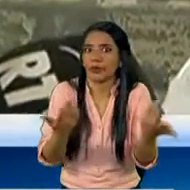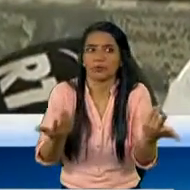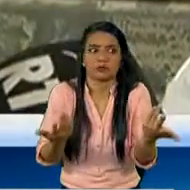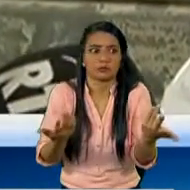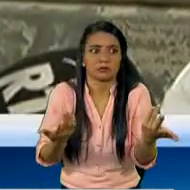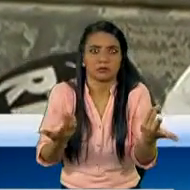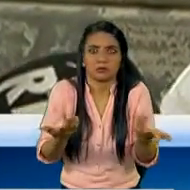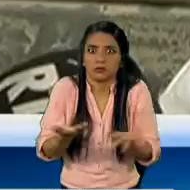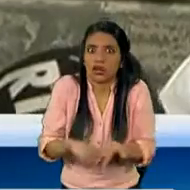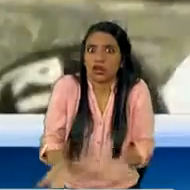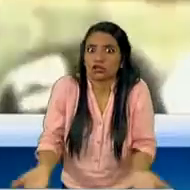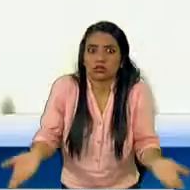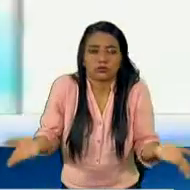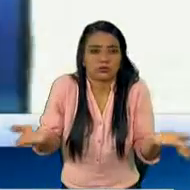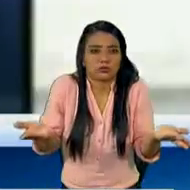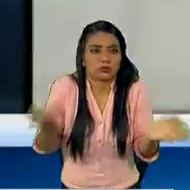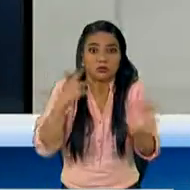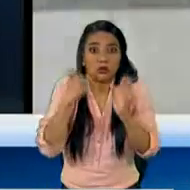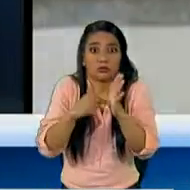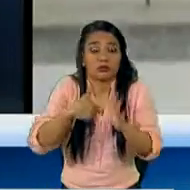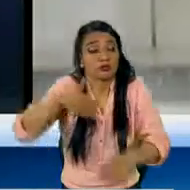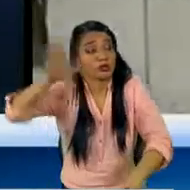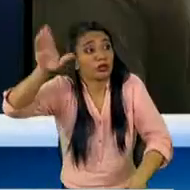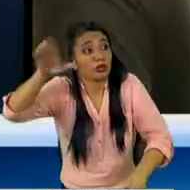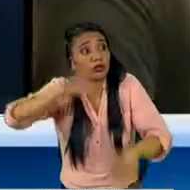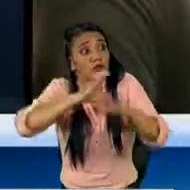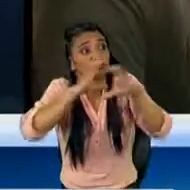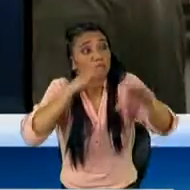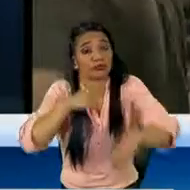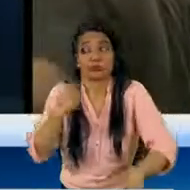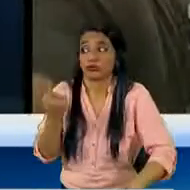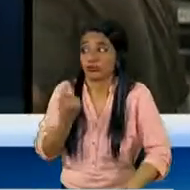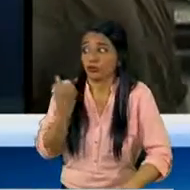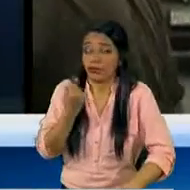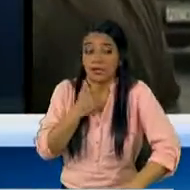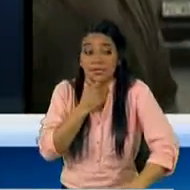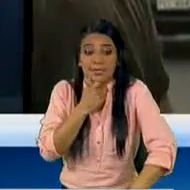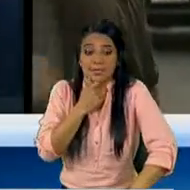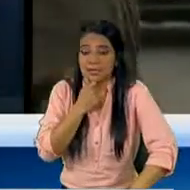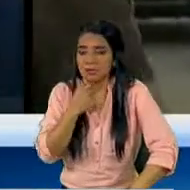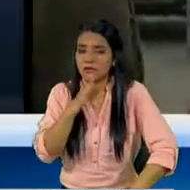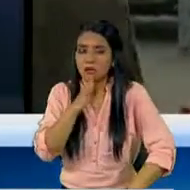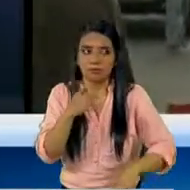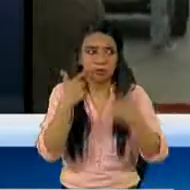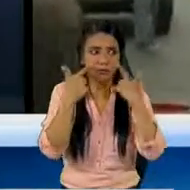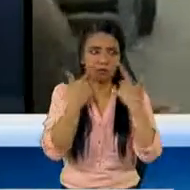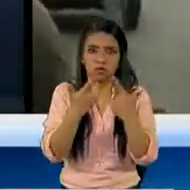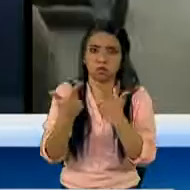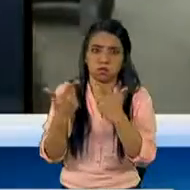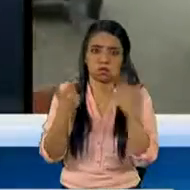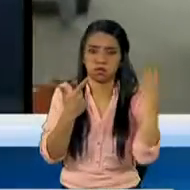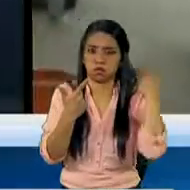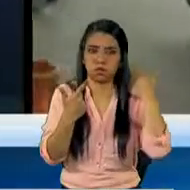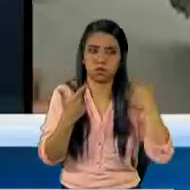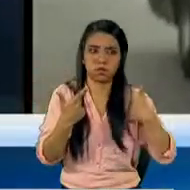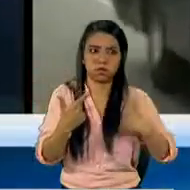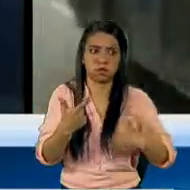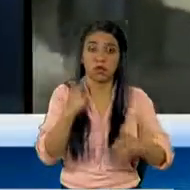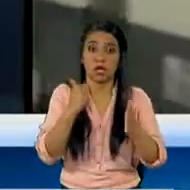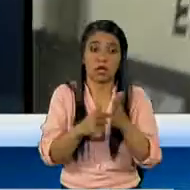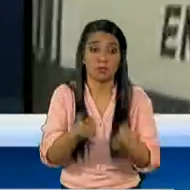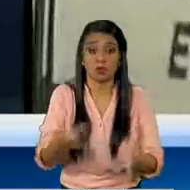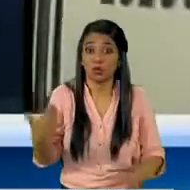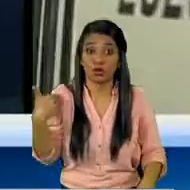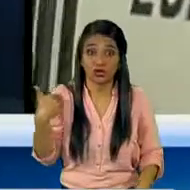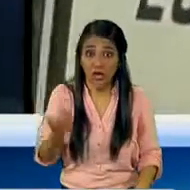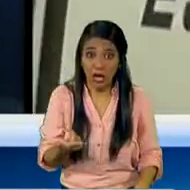y uno, ahorita yo estoy pensando porque voy sola con estos paquetes. Mucha delincuencia. Si tienes te dan, si no tienes también